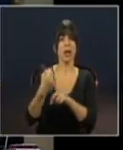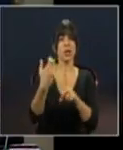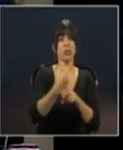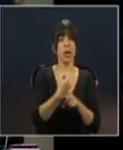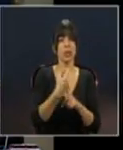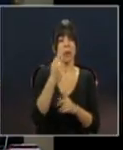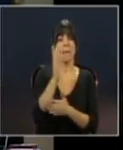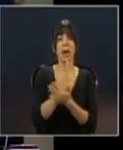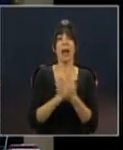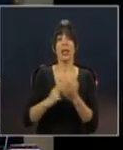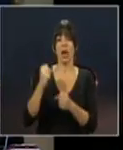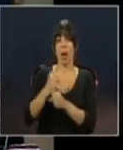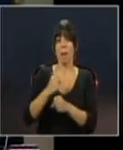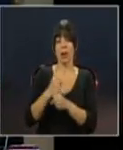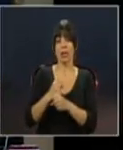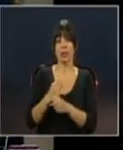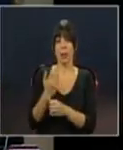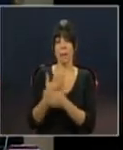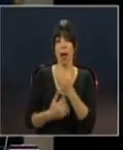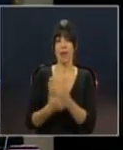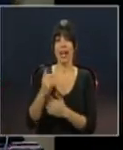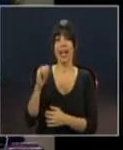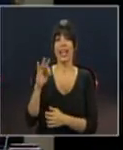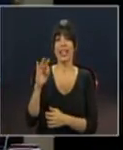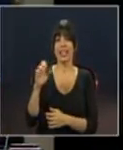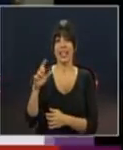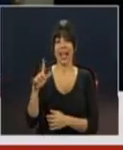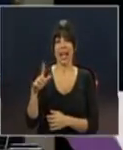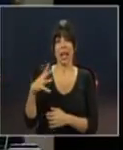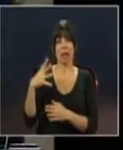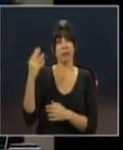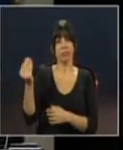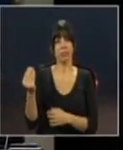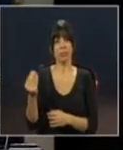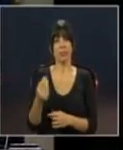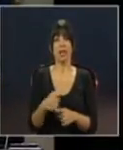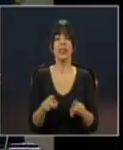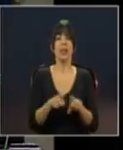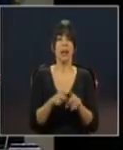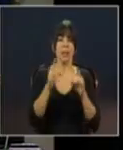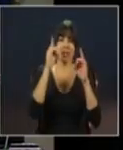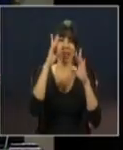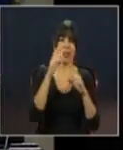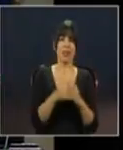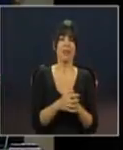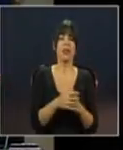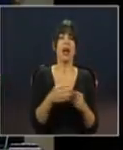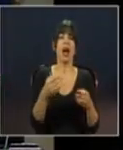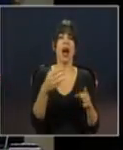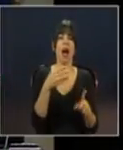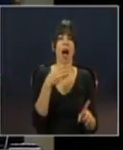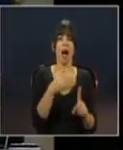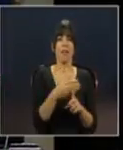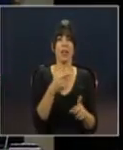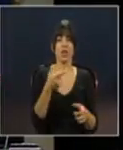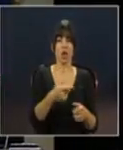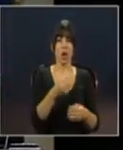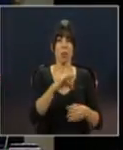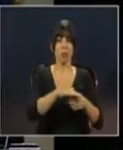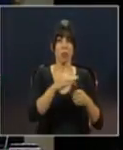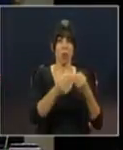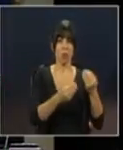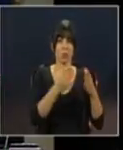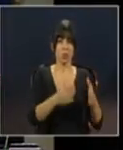de parte de las operaciones de manufacturas de Intel y los efectos devastadores que tuvieron sobre el sector agroproductivo y